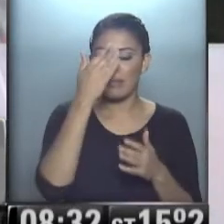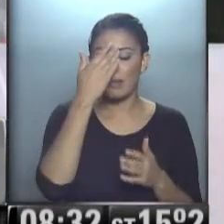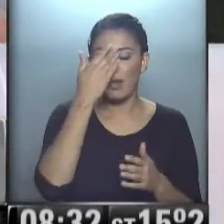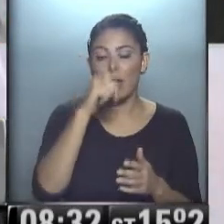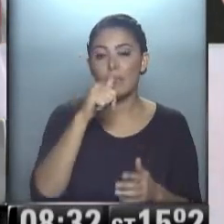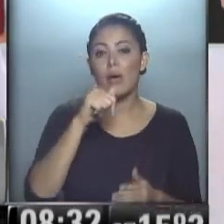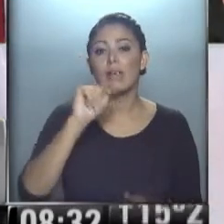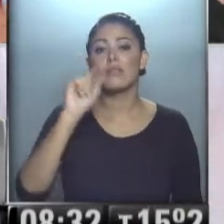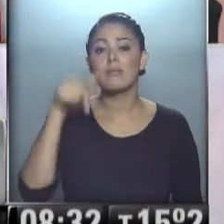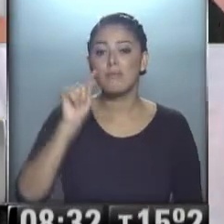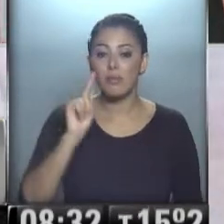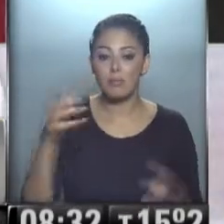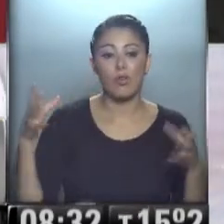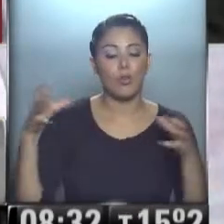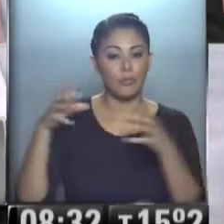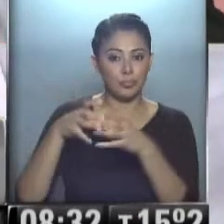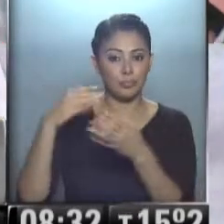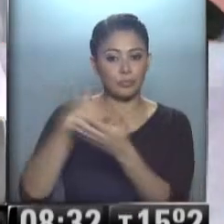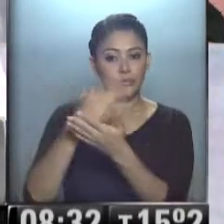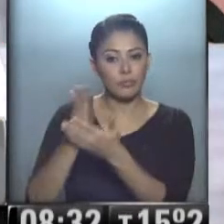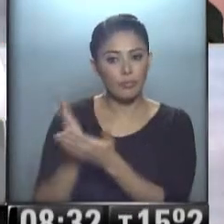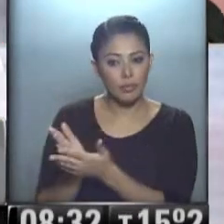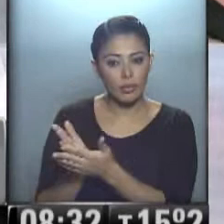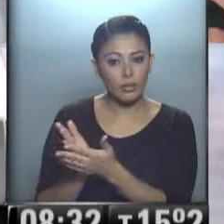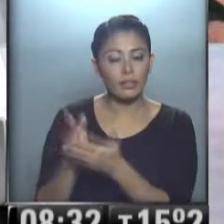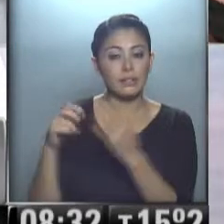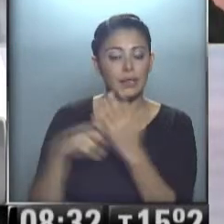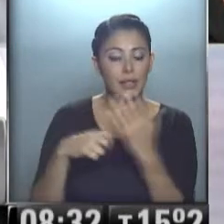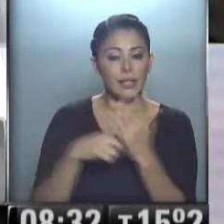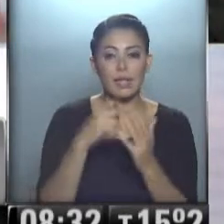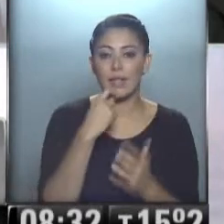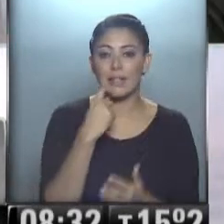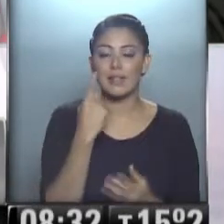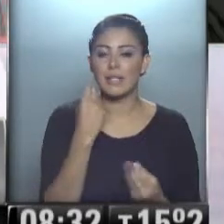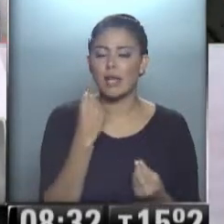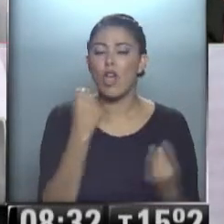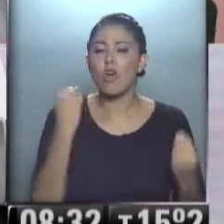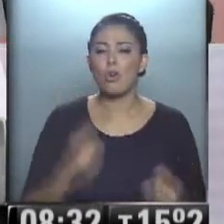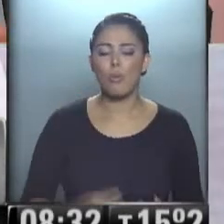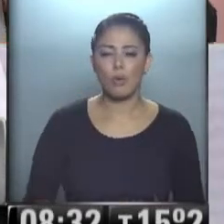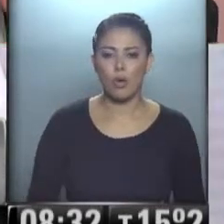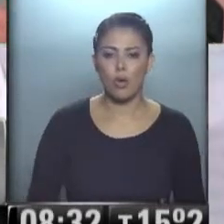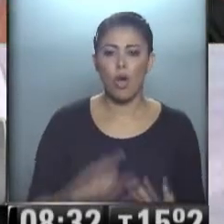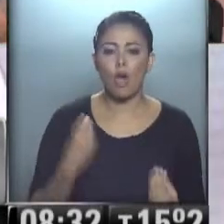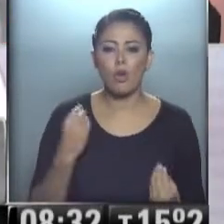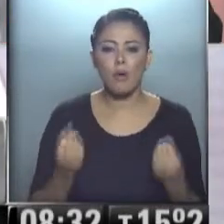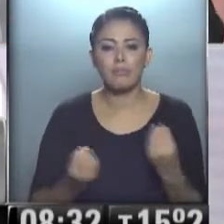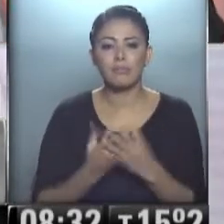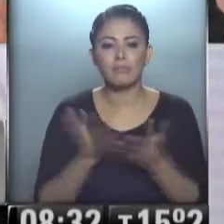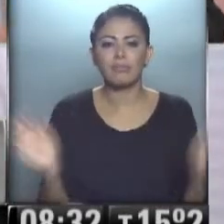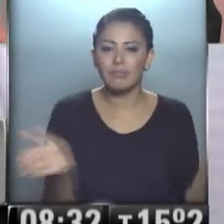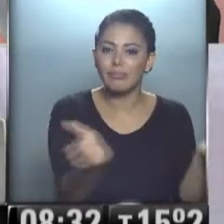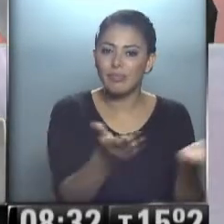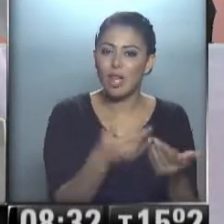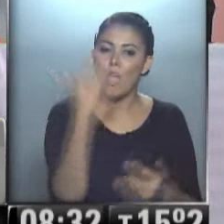mesa está intersectorial rubro de la carne es el tema de cómo formular incentivos